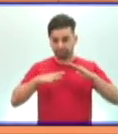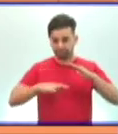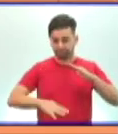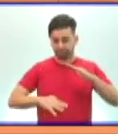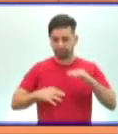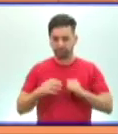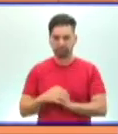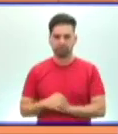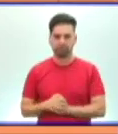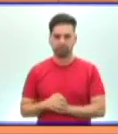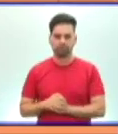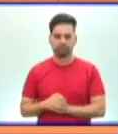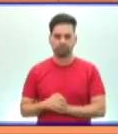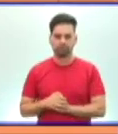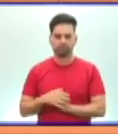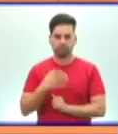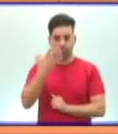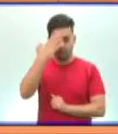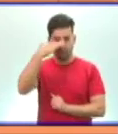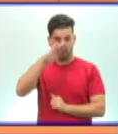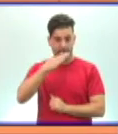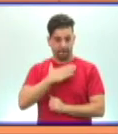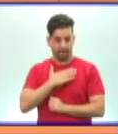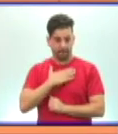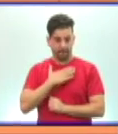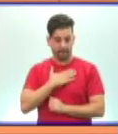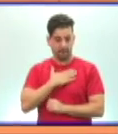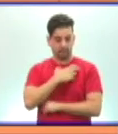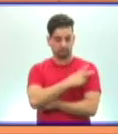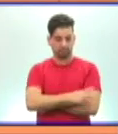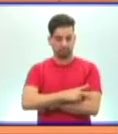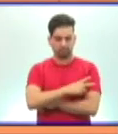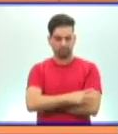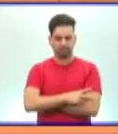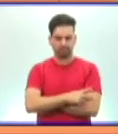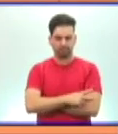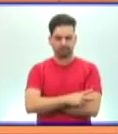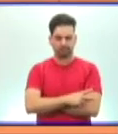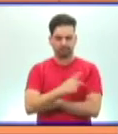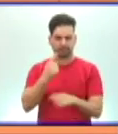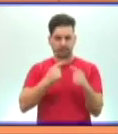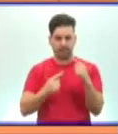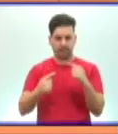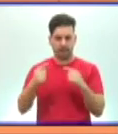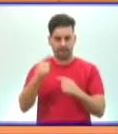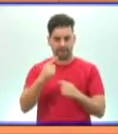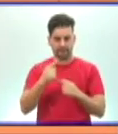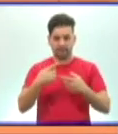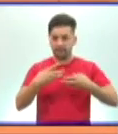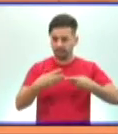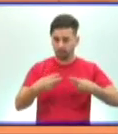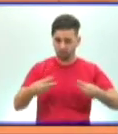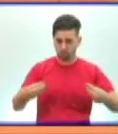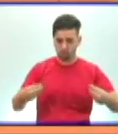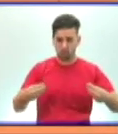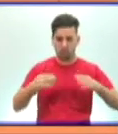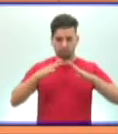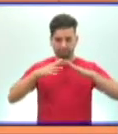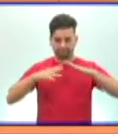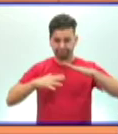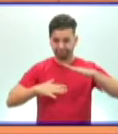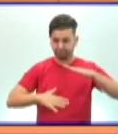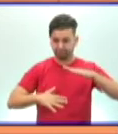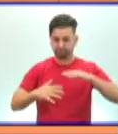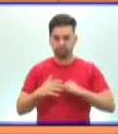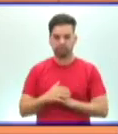degradan en un país como el nuestro, por ejemplo, que el principal problema ambiental principalmente es los suelos, en que somos